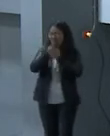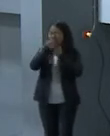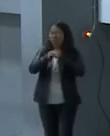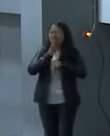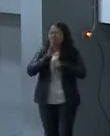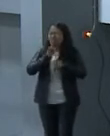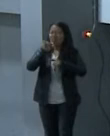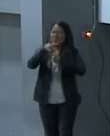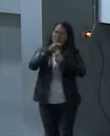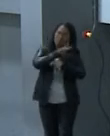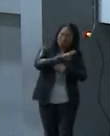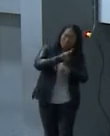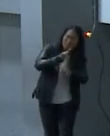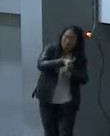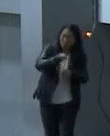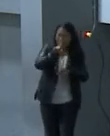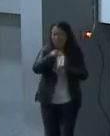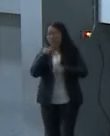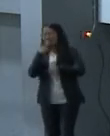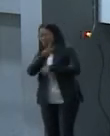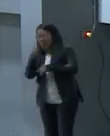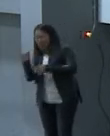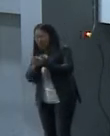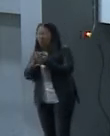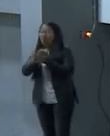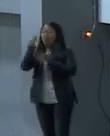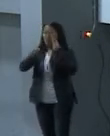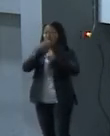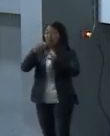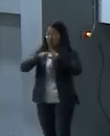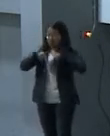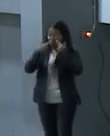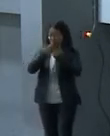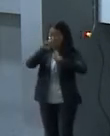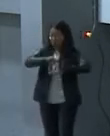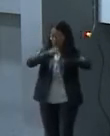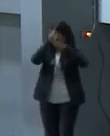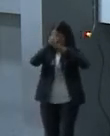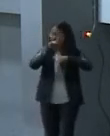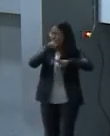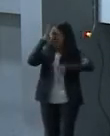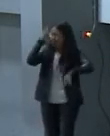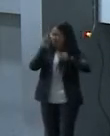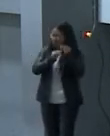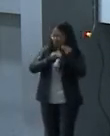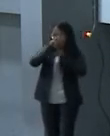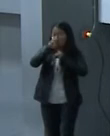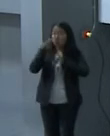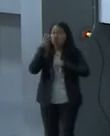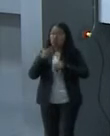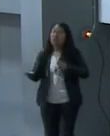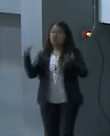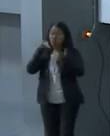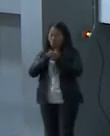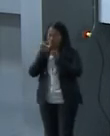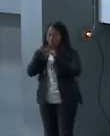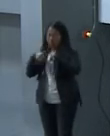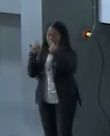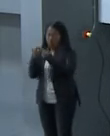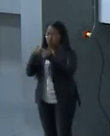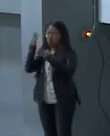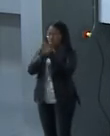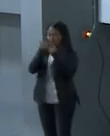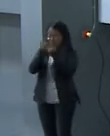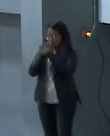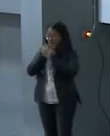hablaron de 16 y luego 22, ¿qué se acordó? Tuvimos una reunión con rectoría y se acordó a los 8 días volver a tratar, llevar las carpetas